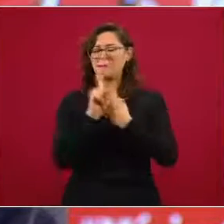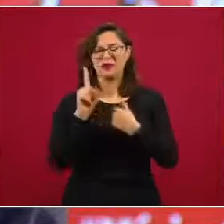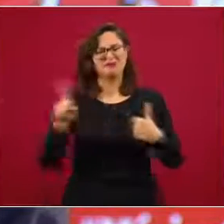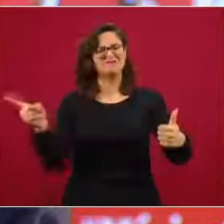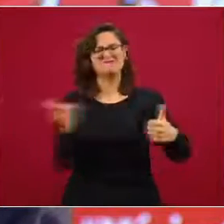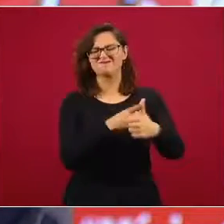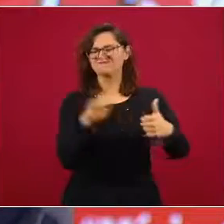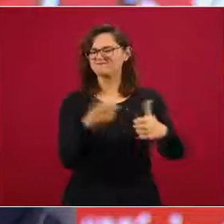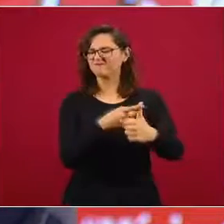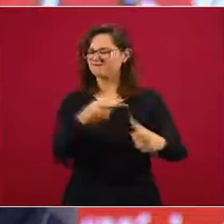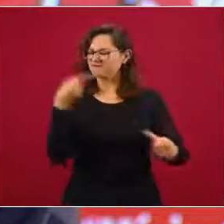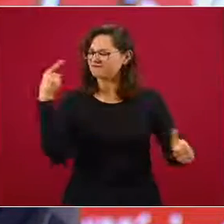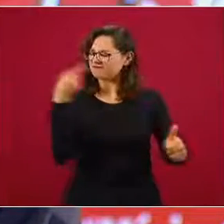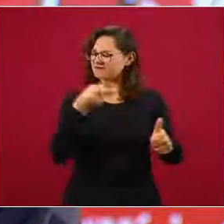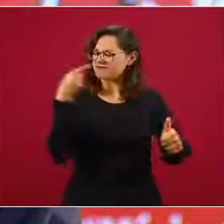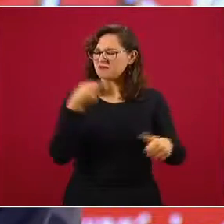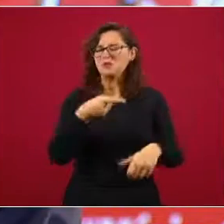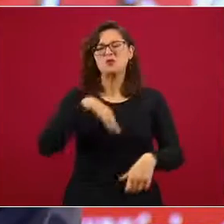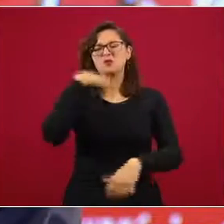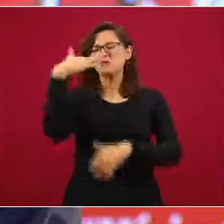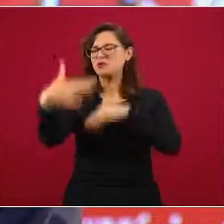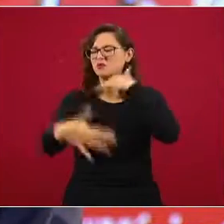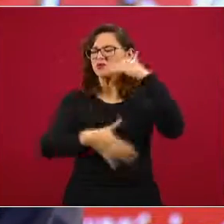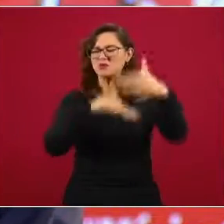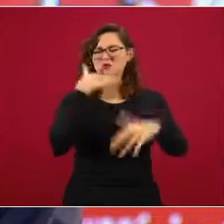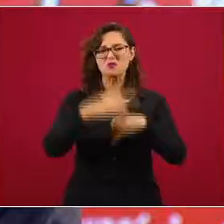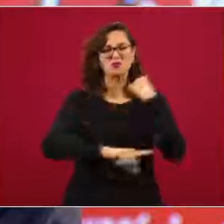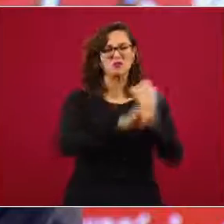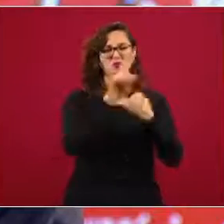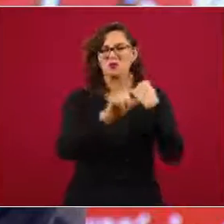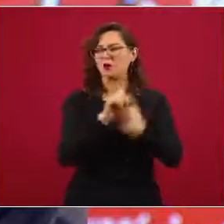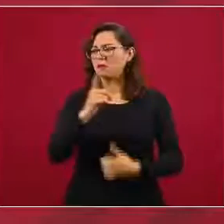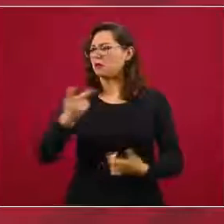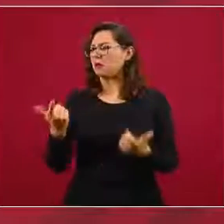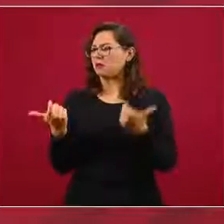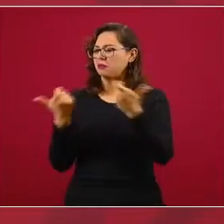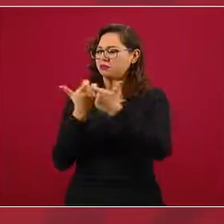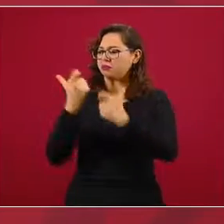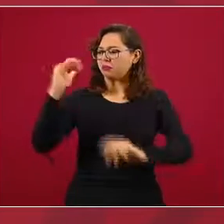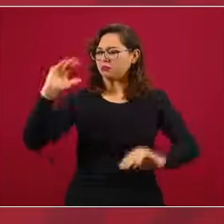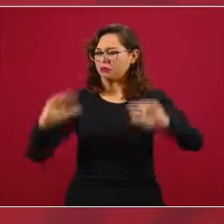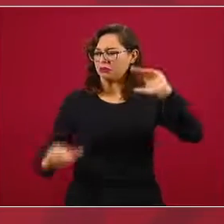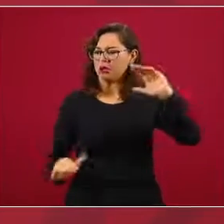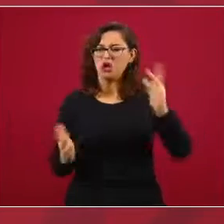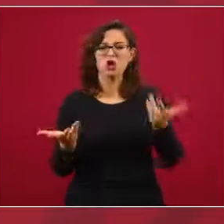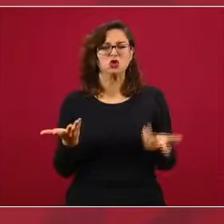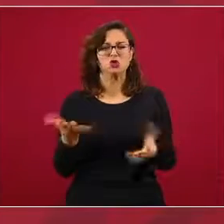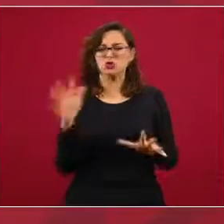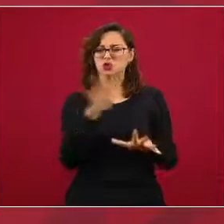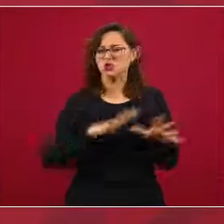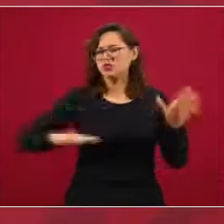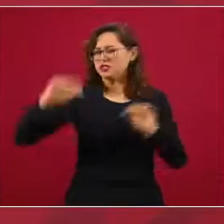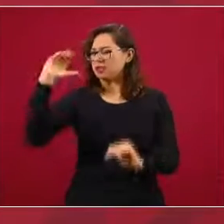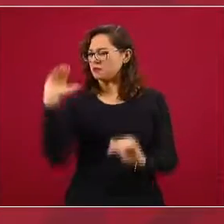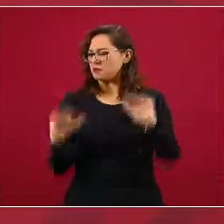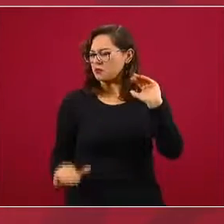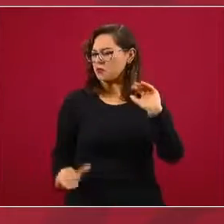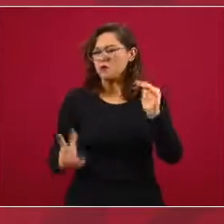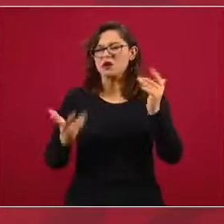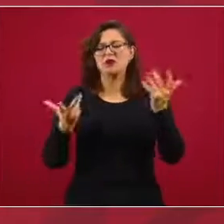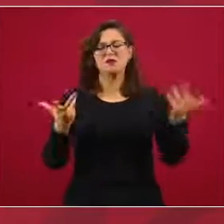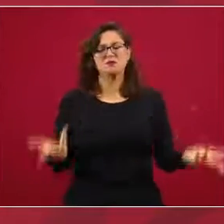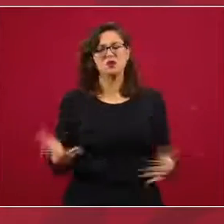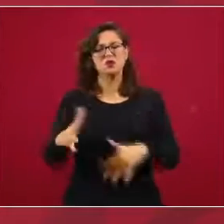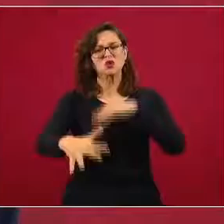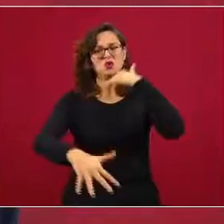la desigualdad económica, de la desigualdad social. Por la corrupción es